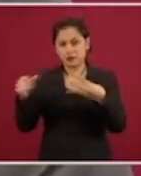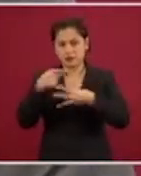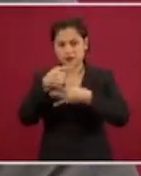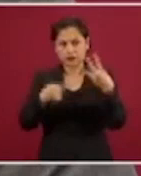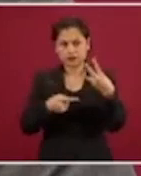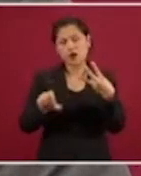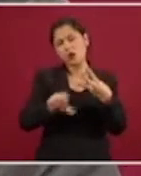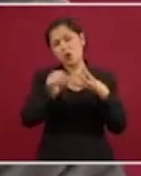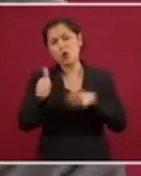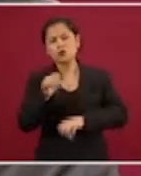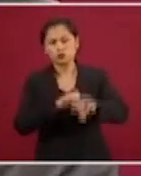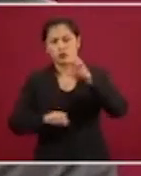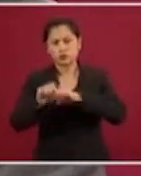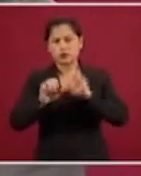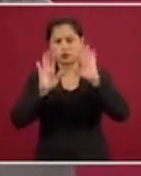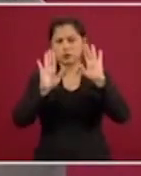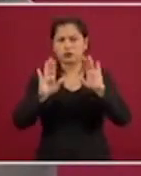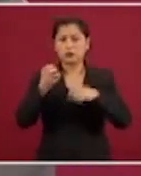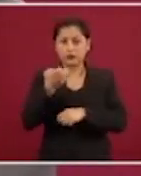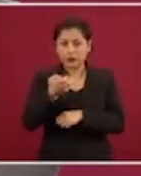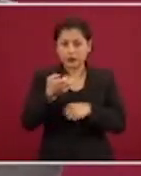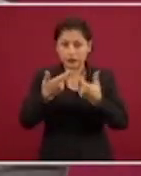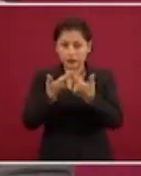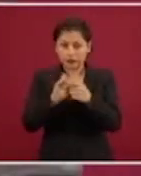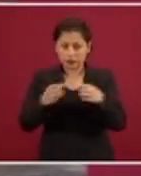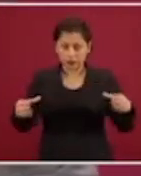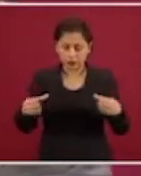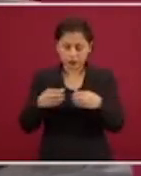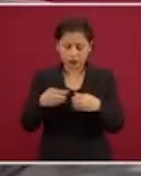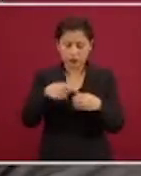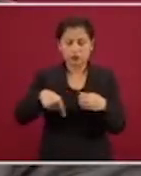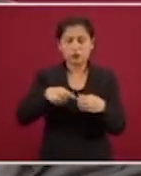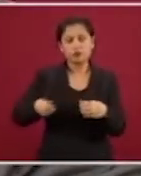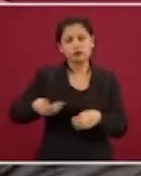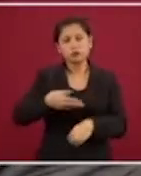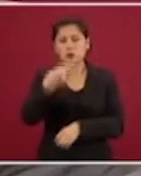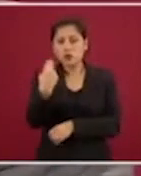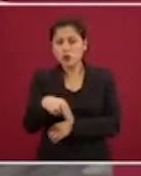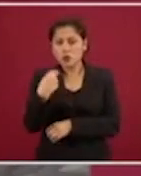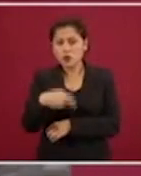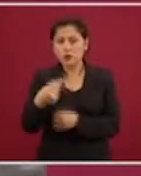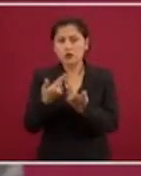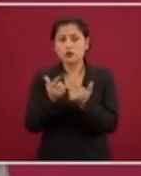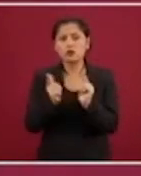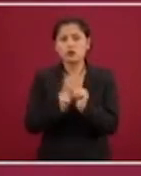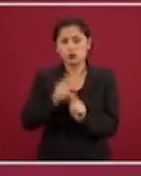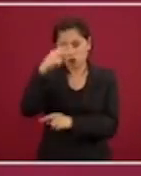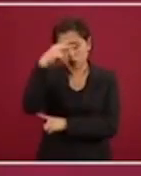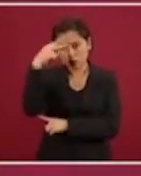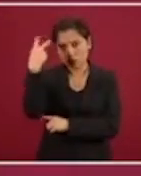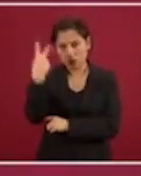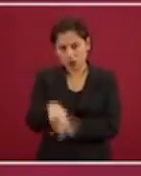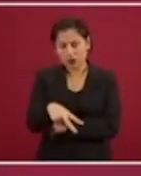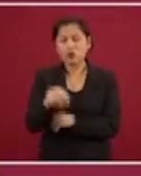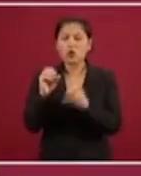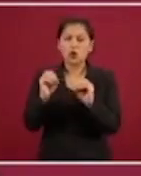otros. Es un grupo que se denomina Grupo México o Ciudad de